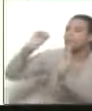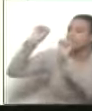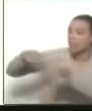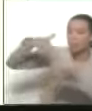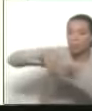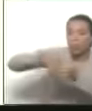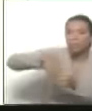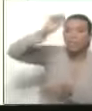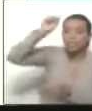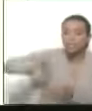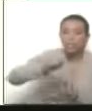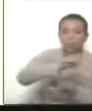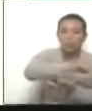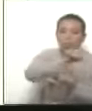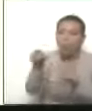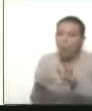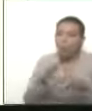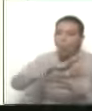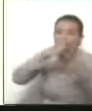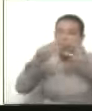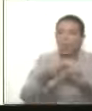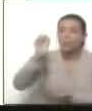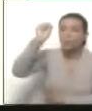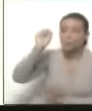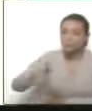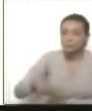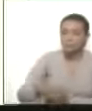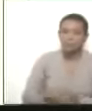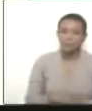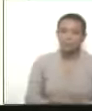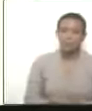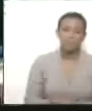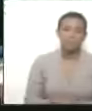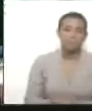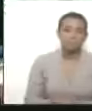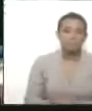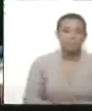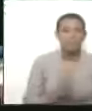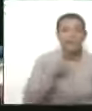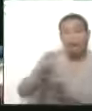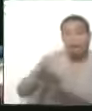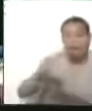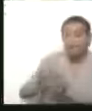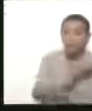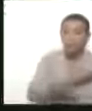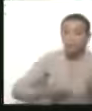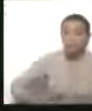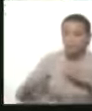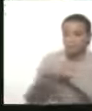voto afirmativo por la unidad integral de Venezuela así se lo